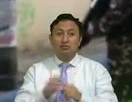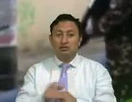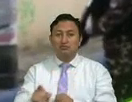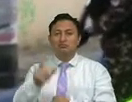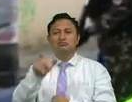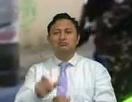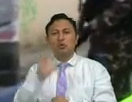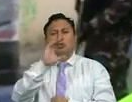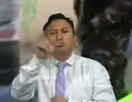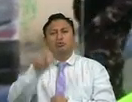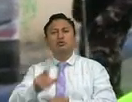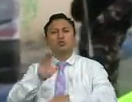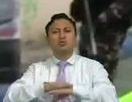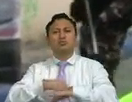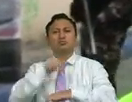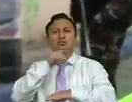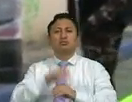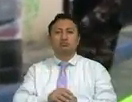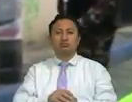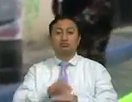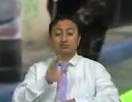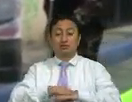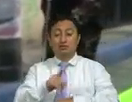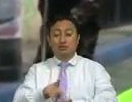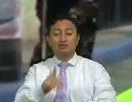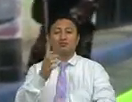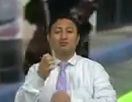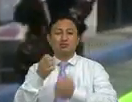en este tipo de delitos sexuales